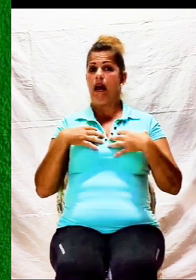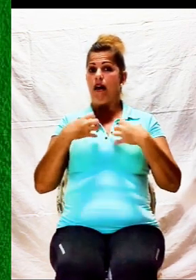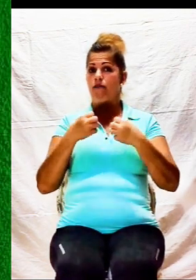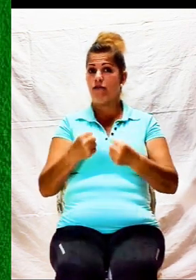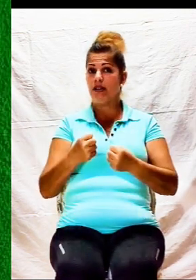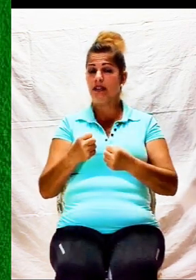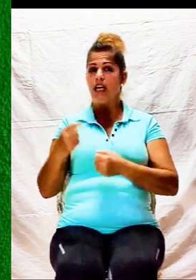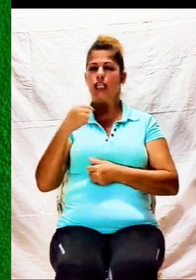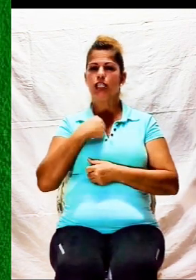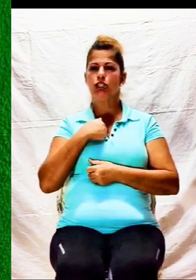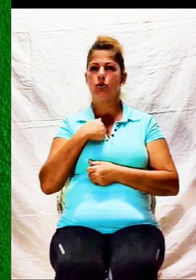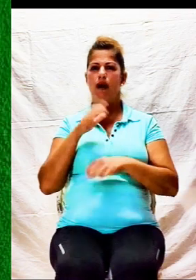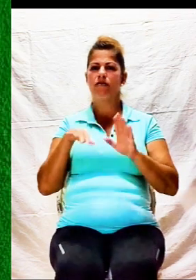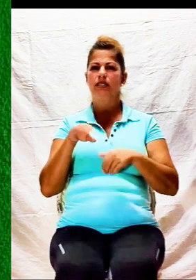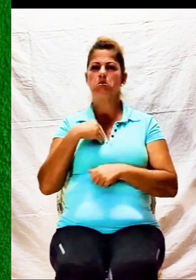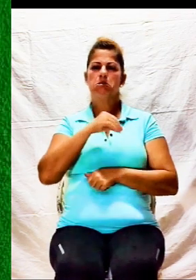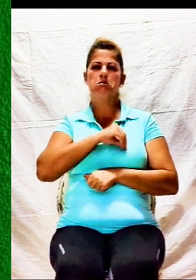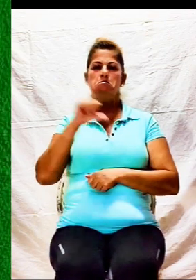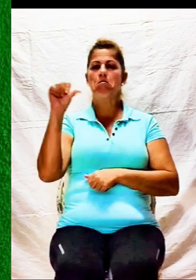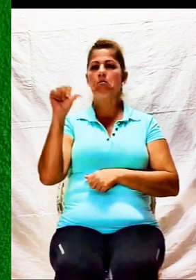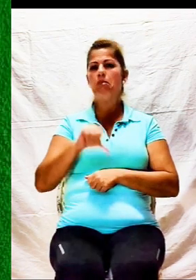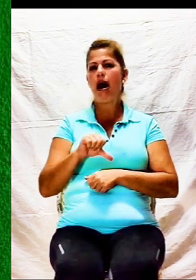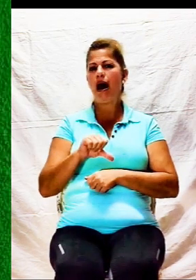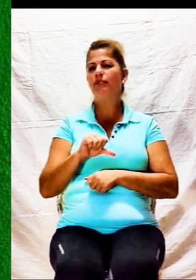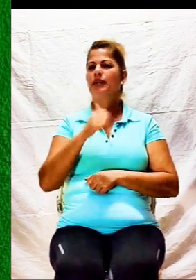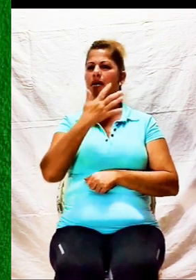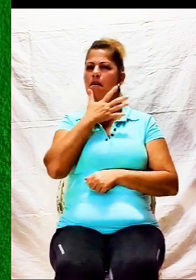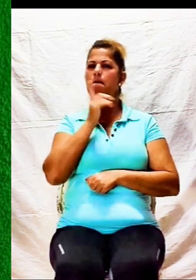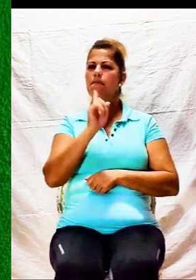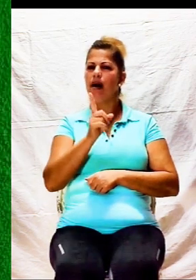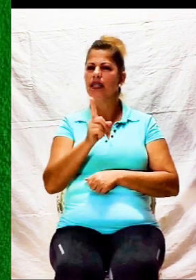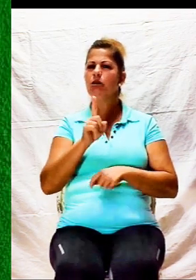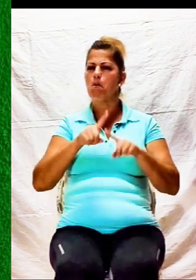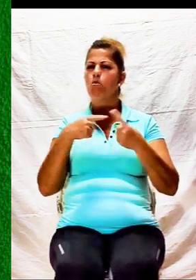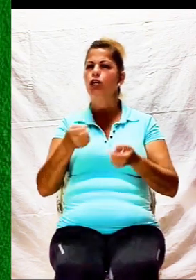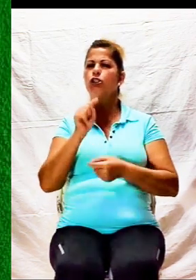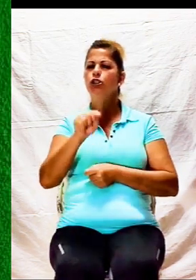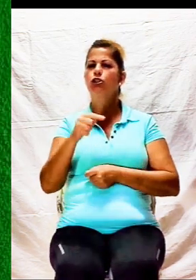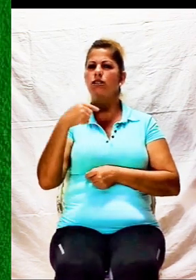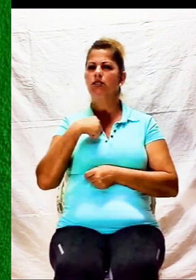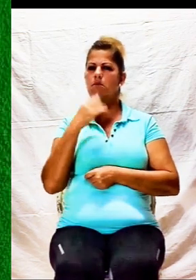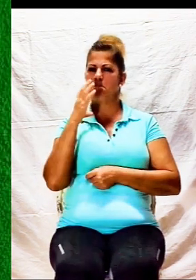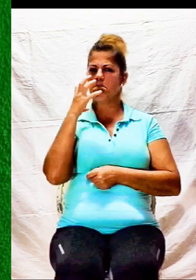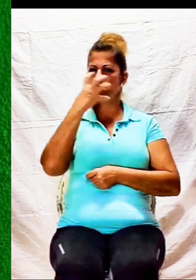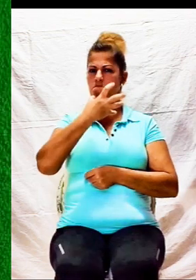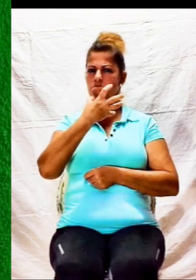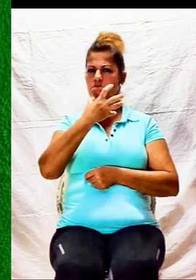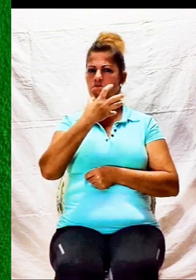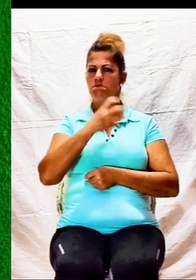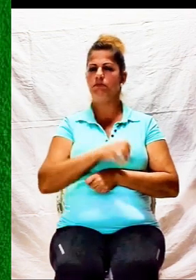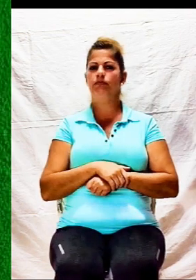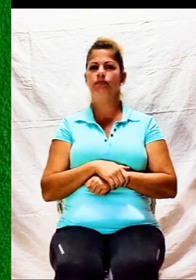¿La fuerza con que me aferro a mi postura de víctima se relaciona con la intensidad de mi rabia o mi